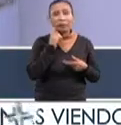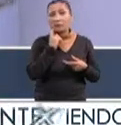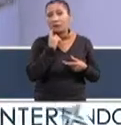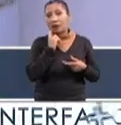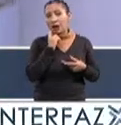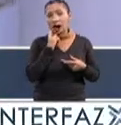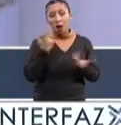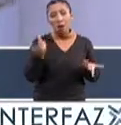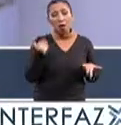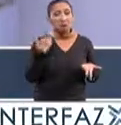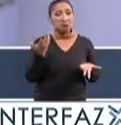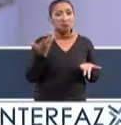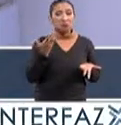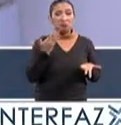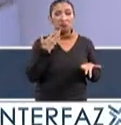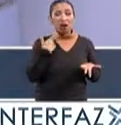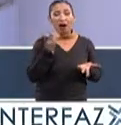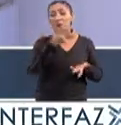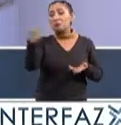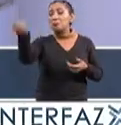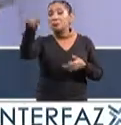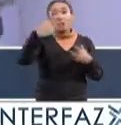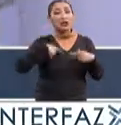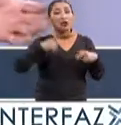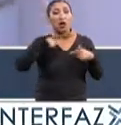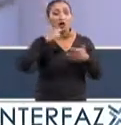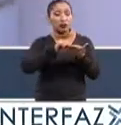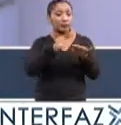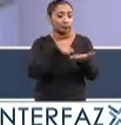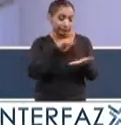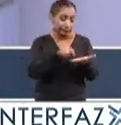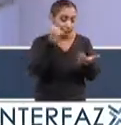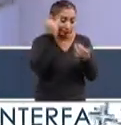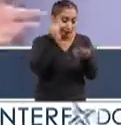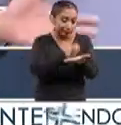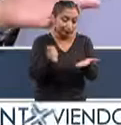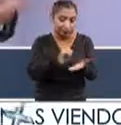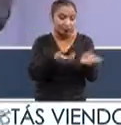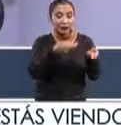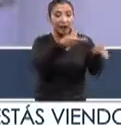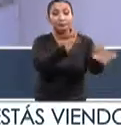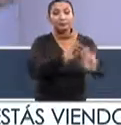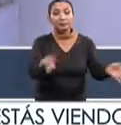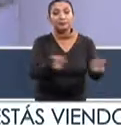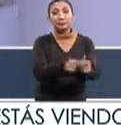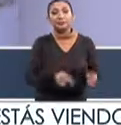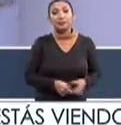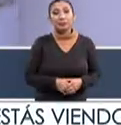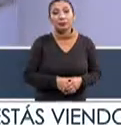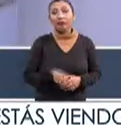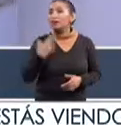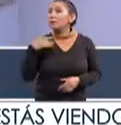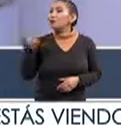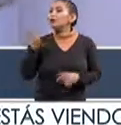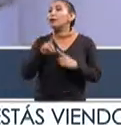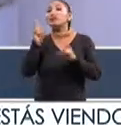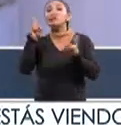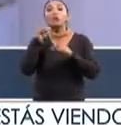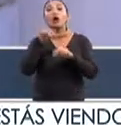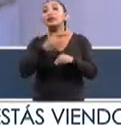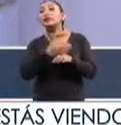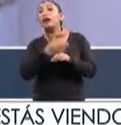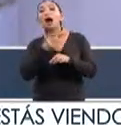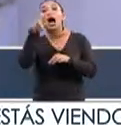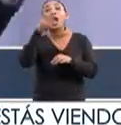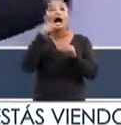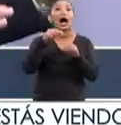de contratos, sí, en donde los escritores se comprometen, sí, de ocurrencias, de que andan buscando el tema vivo, y dicen,